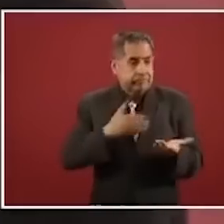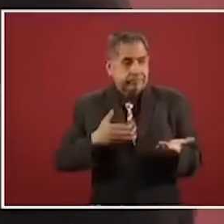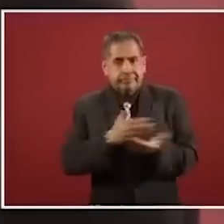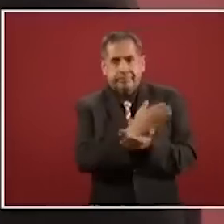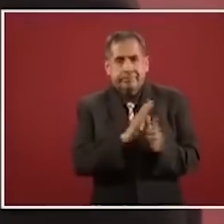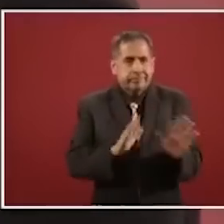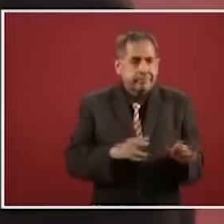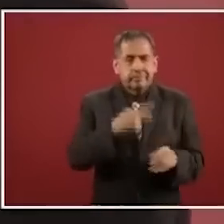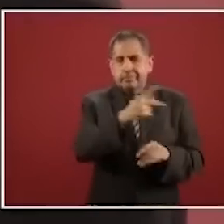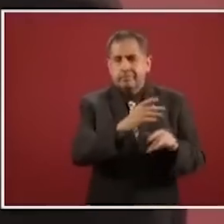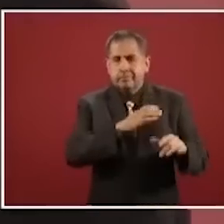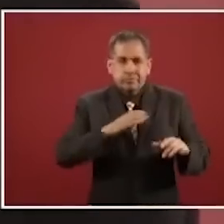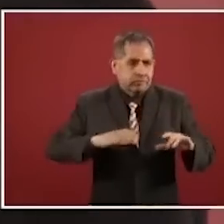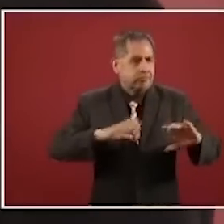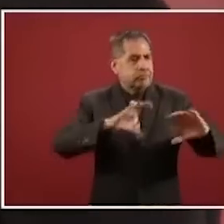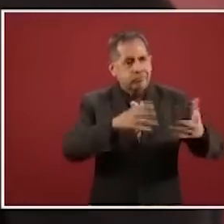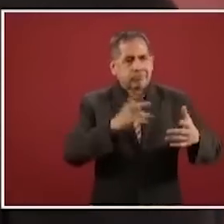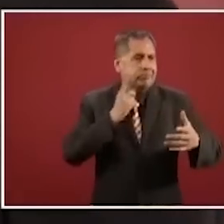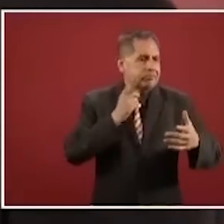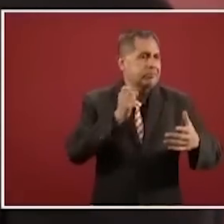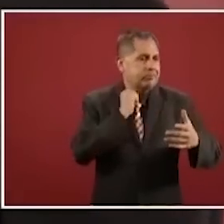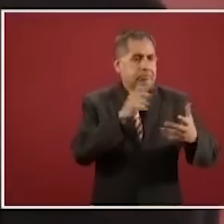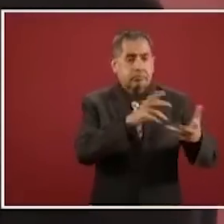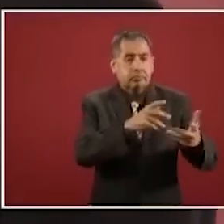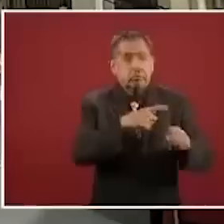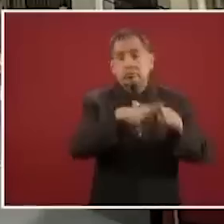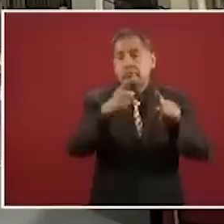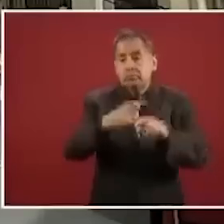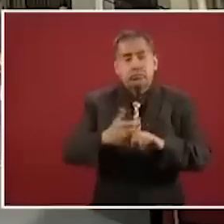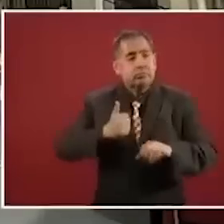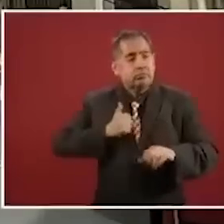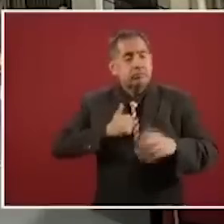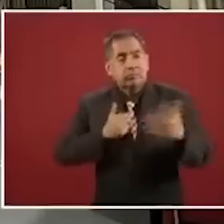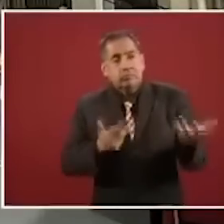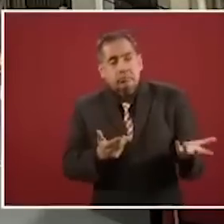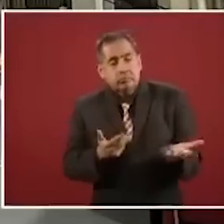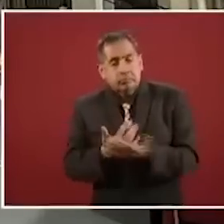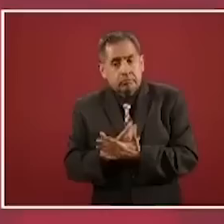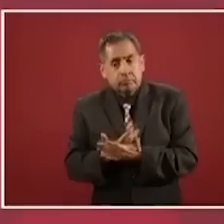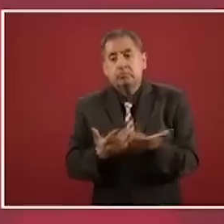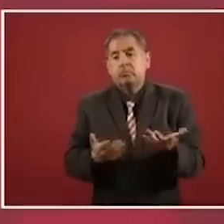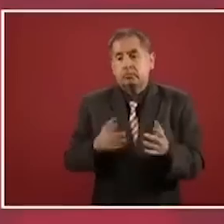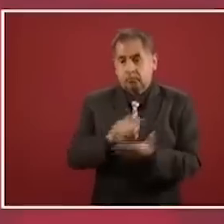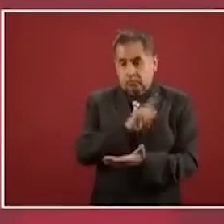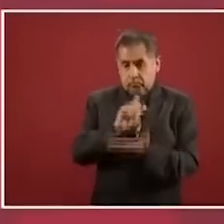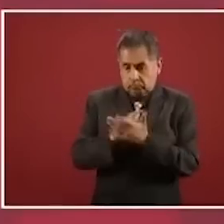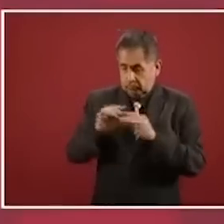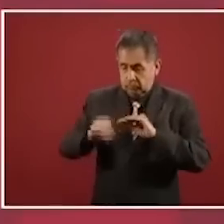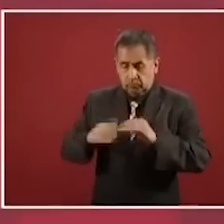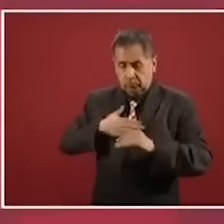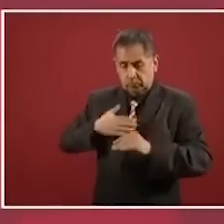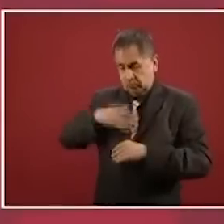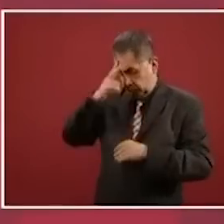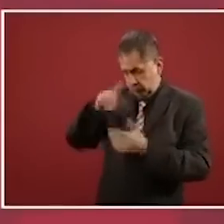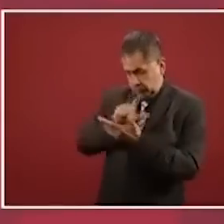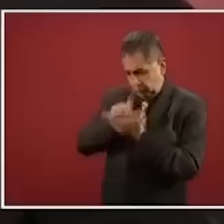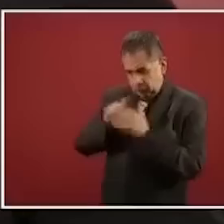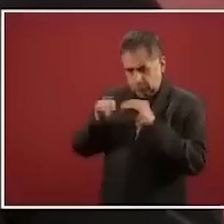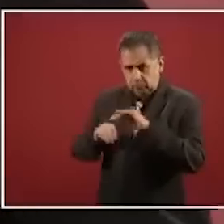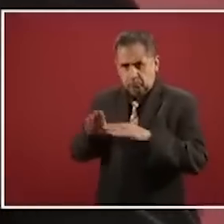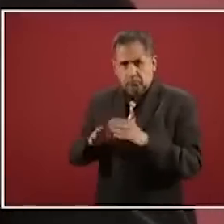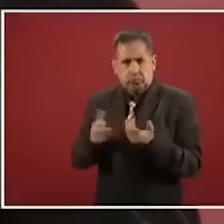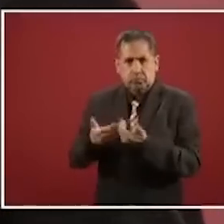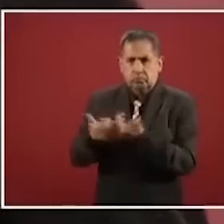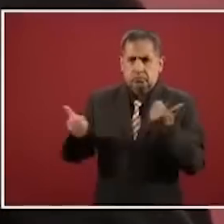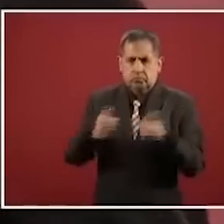Congreso, intervienen muchos diputados, o las que pueda tomar Canadá. Entonces, con la ley, las leyes de implementación mexicana, las separamos